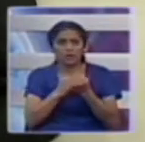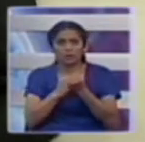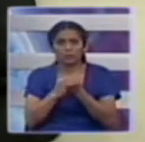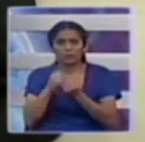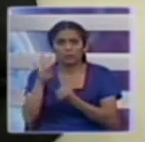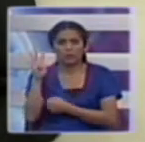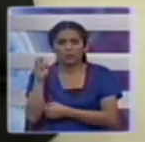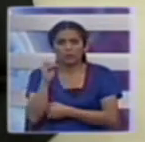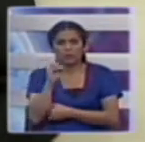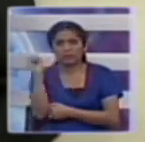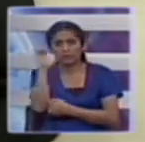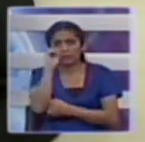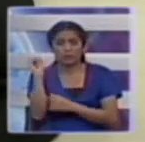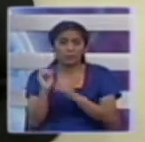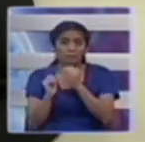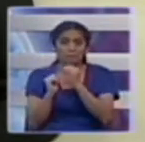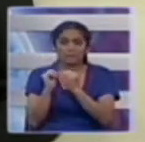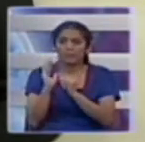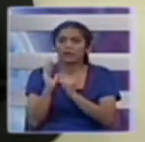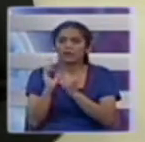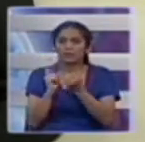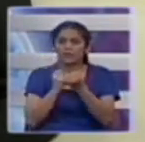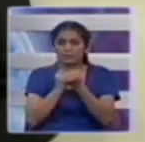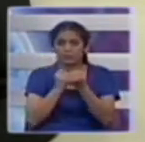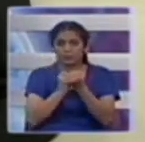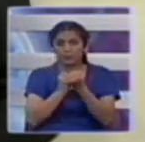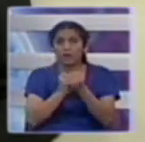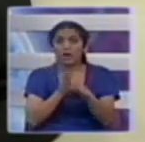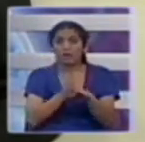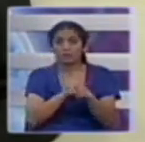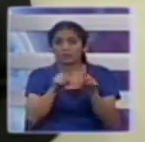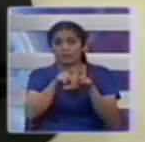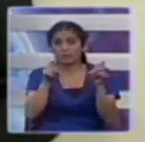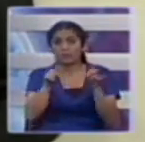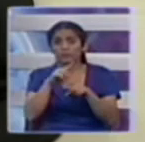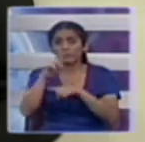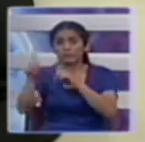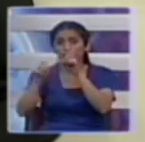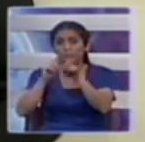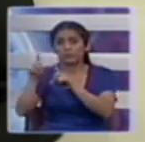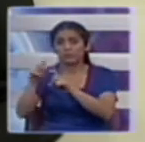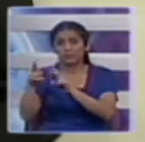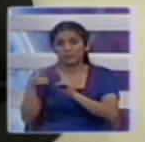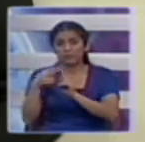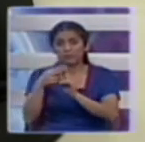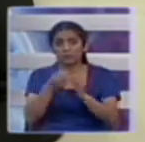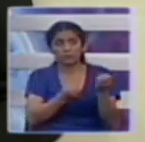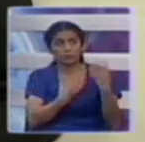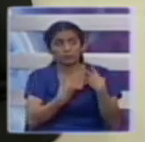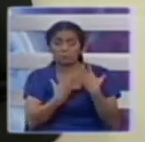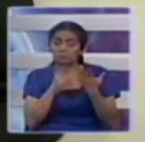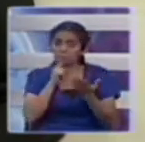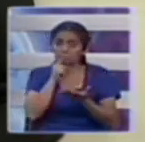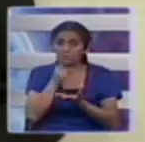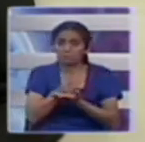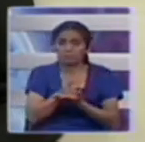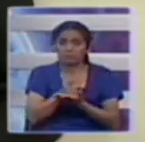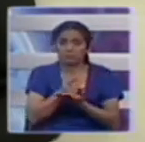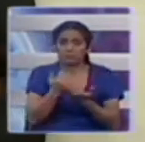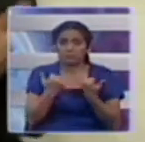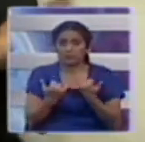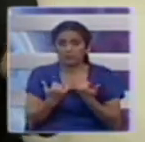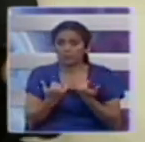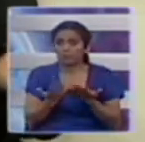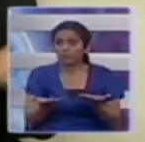encuestadoras. Yo creería, y nuestro llamado es hacer una campaña de propuestas reales, serias para el país, no